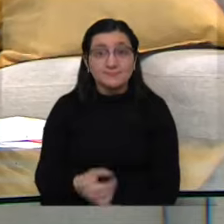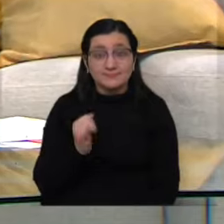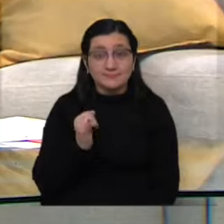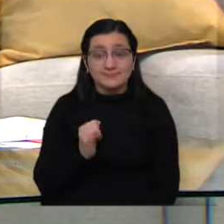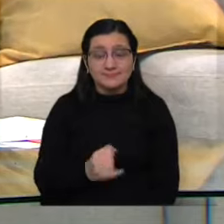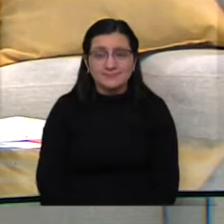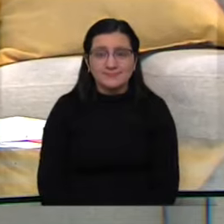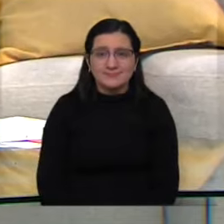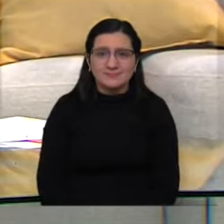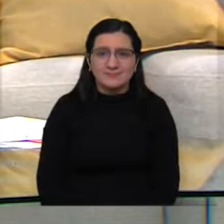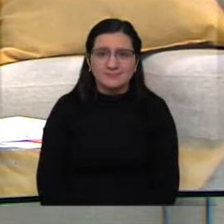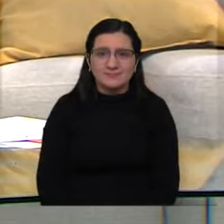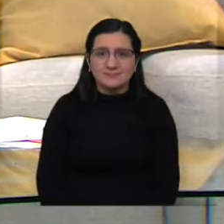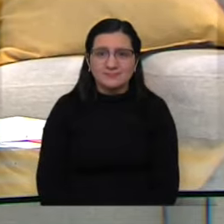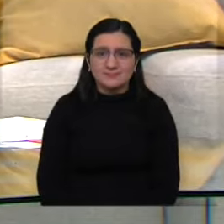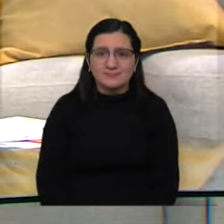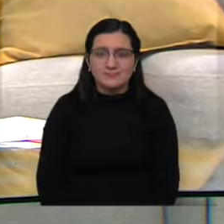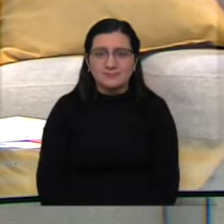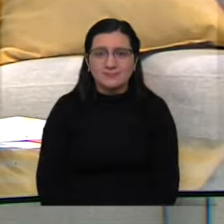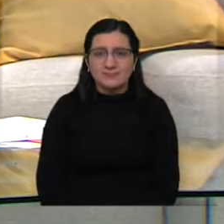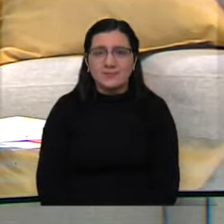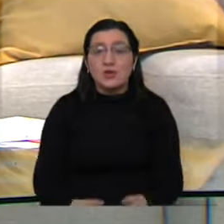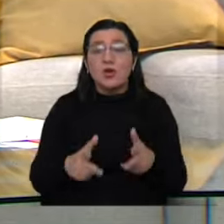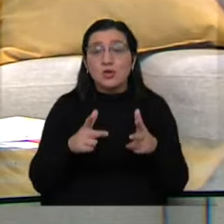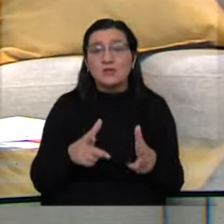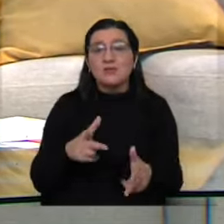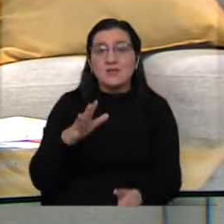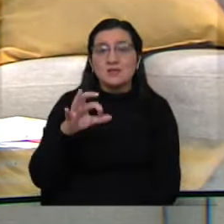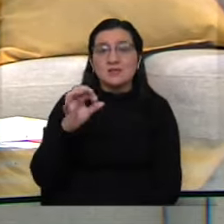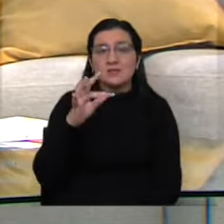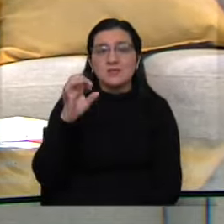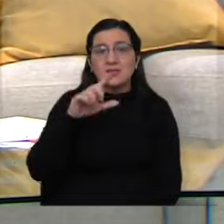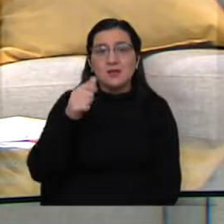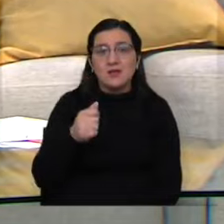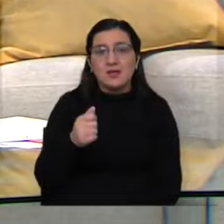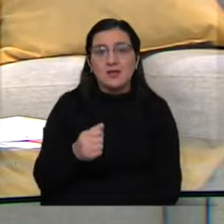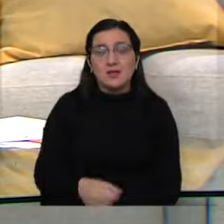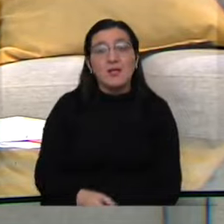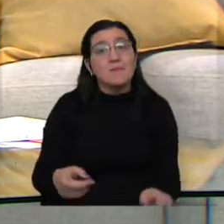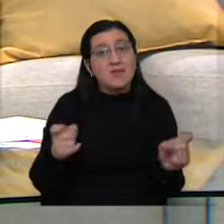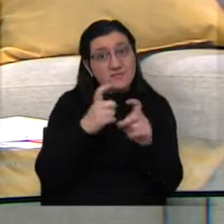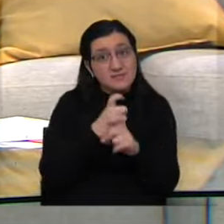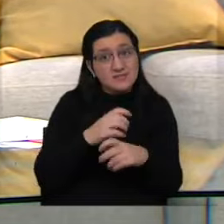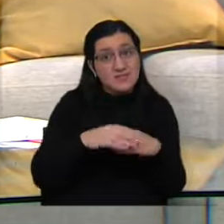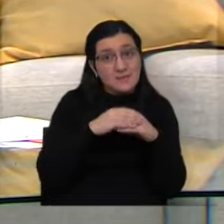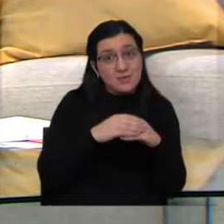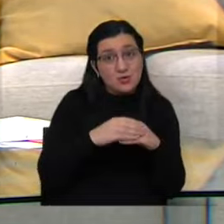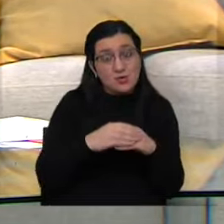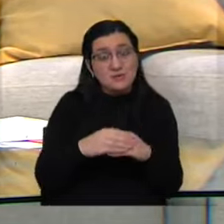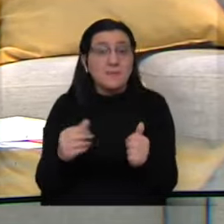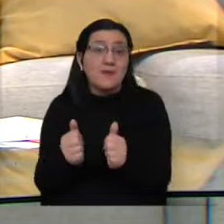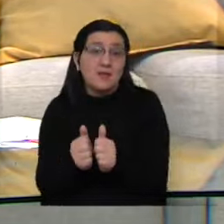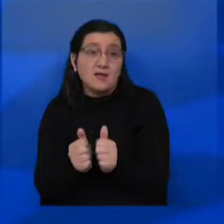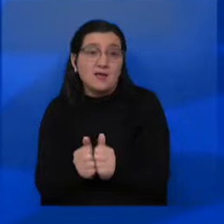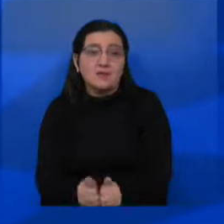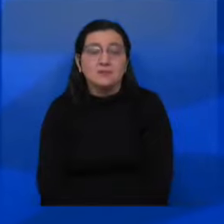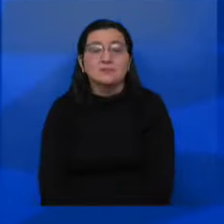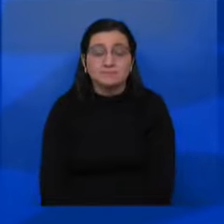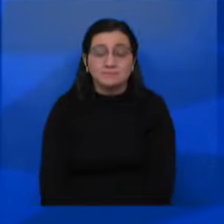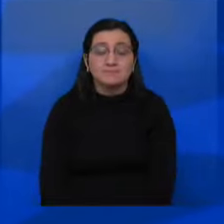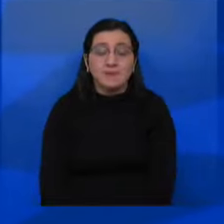brill poca cosa lo que dice Estela porque ser amig difícil ser pareja ser amig más